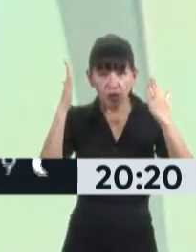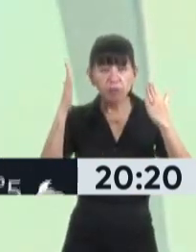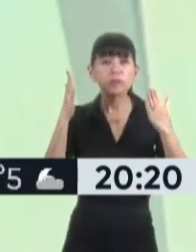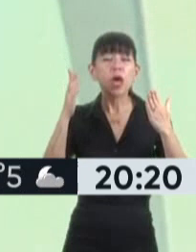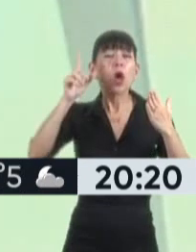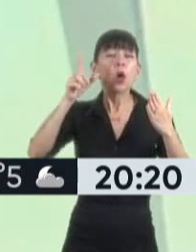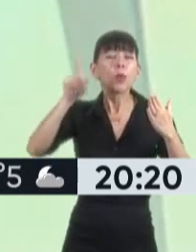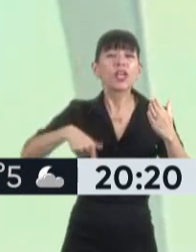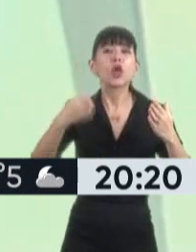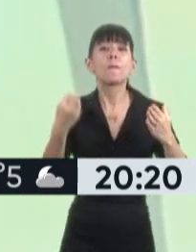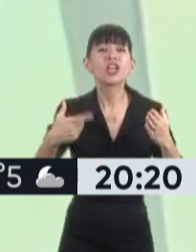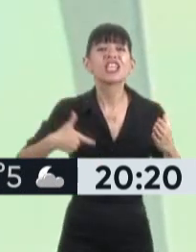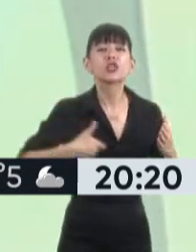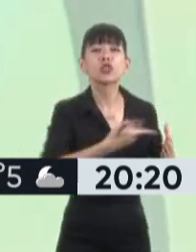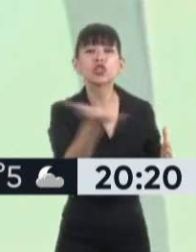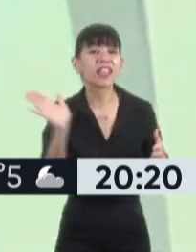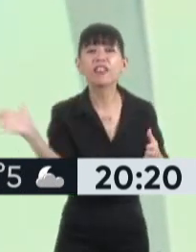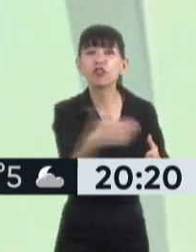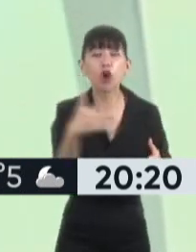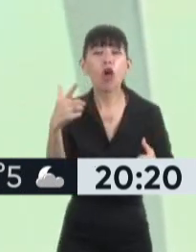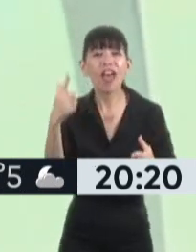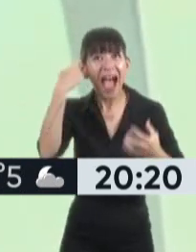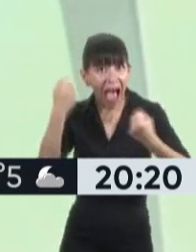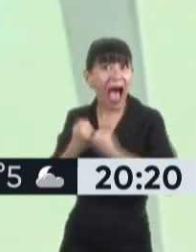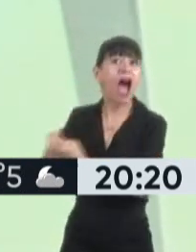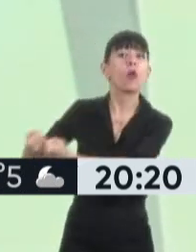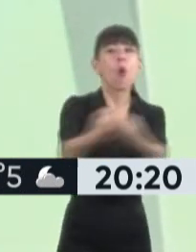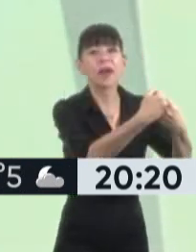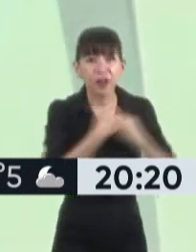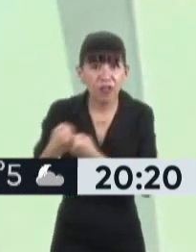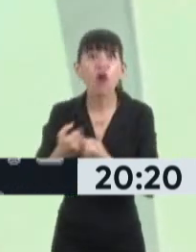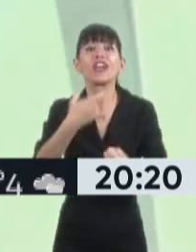sociedad tuvo la misma utopía que teníamos nosotros.